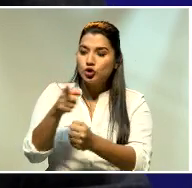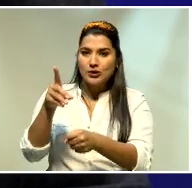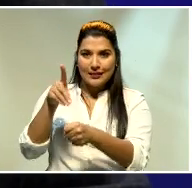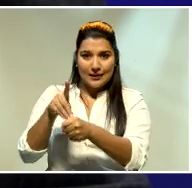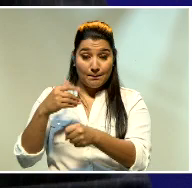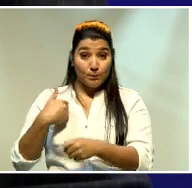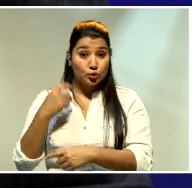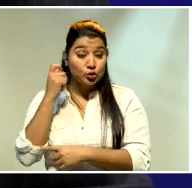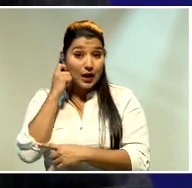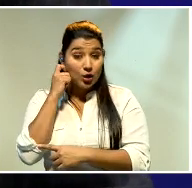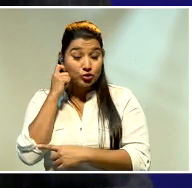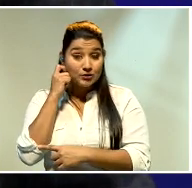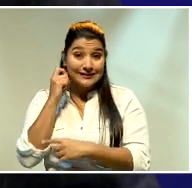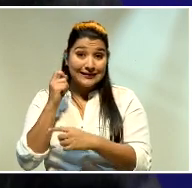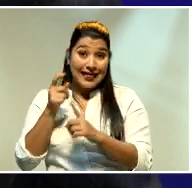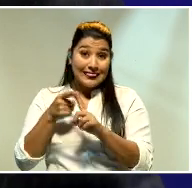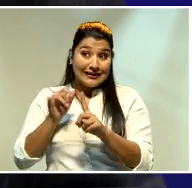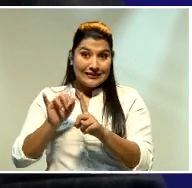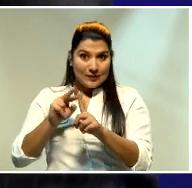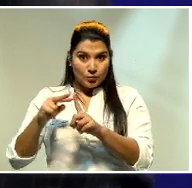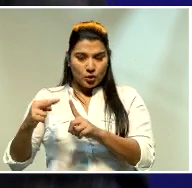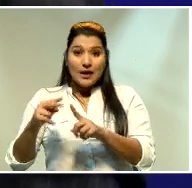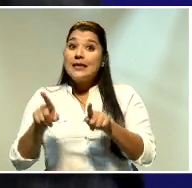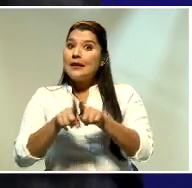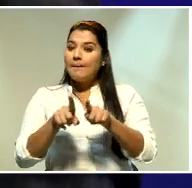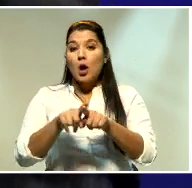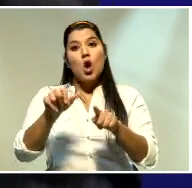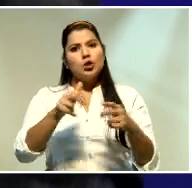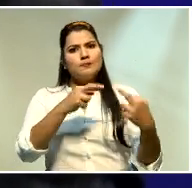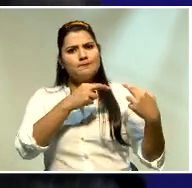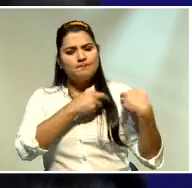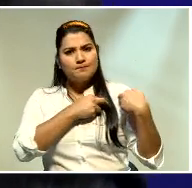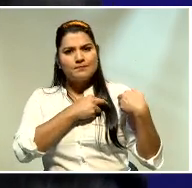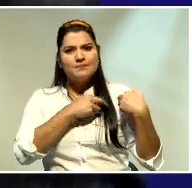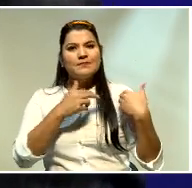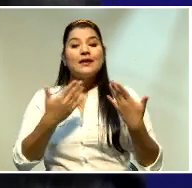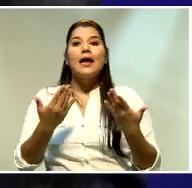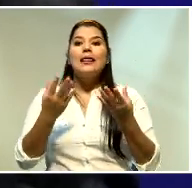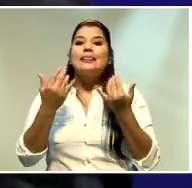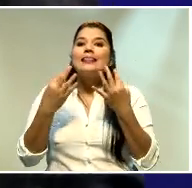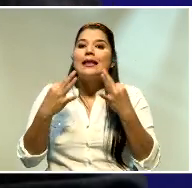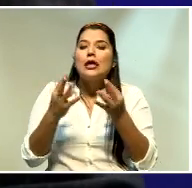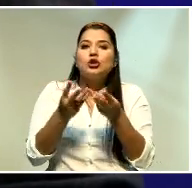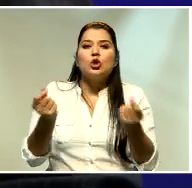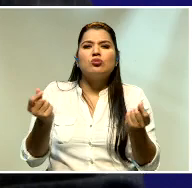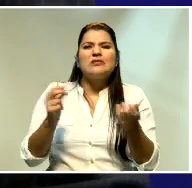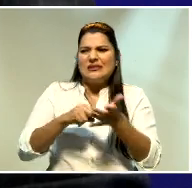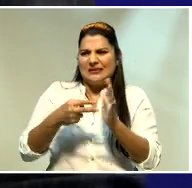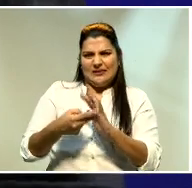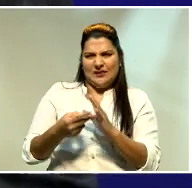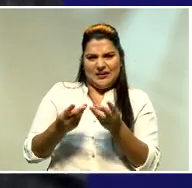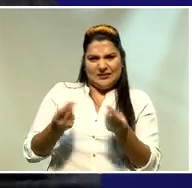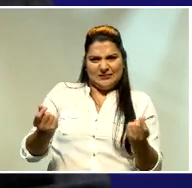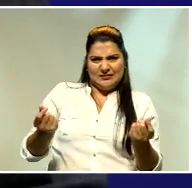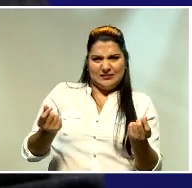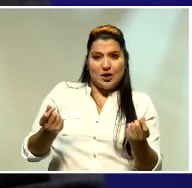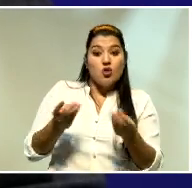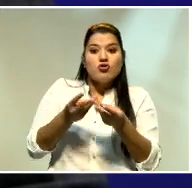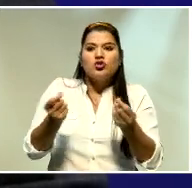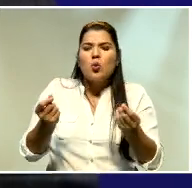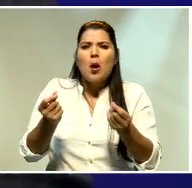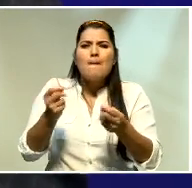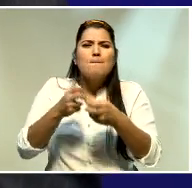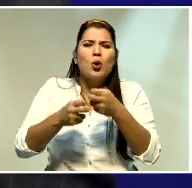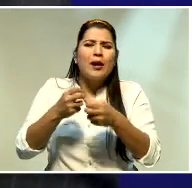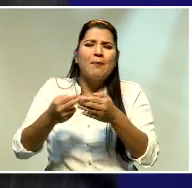y las diputadas en ese sentido. Y otra de las grandes tareas es lo que hemos llamado desatar nudos. ¿Y qué es desatar nudos? Resolver problemas